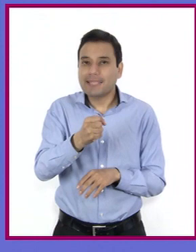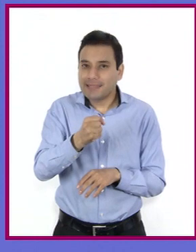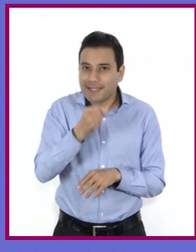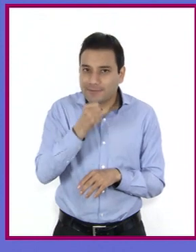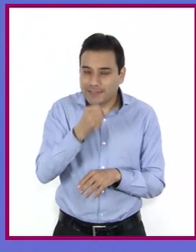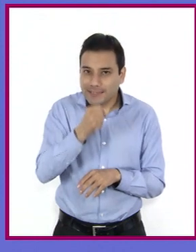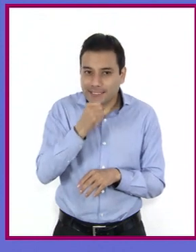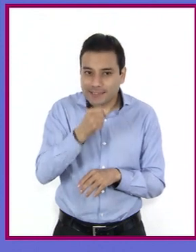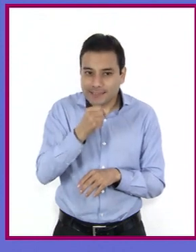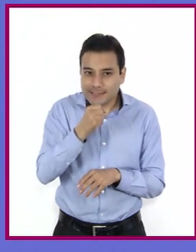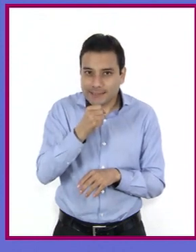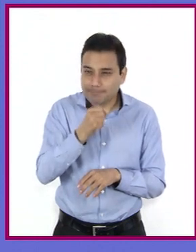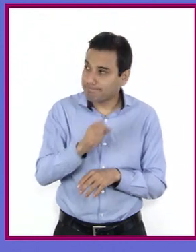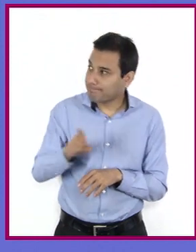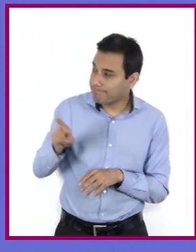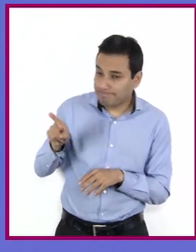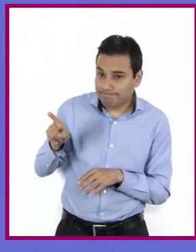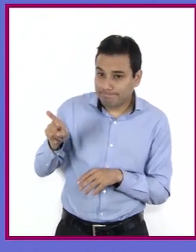entrevistas.